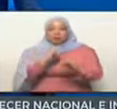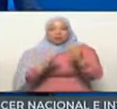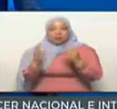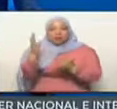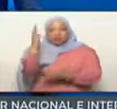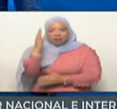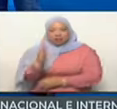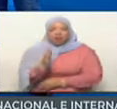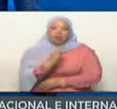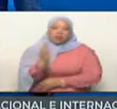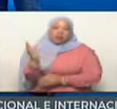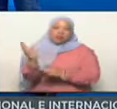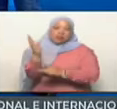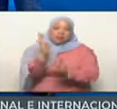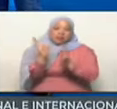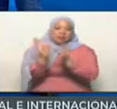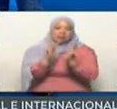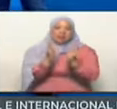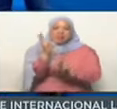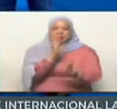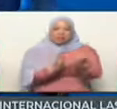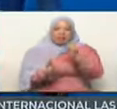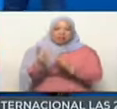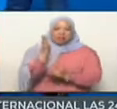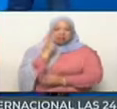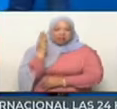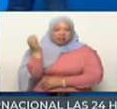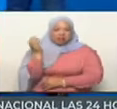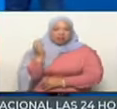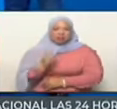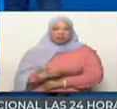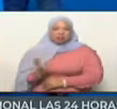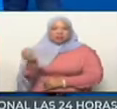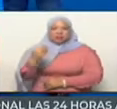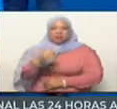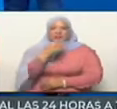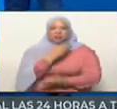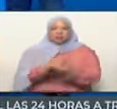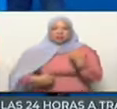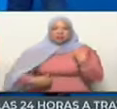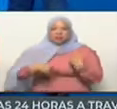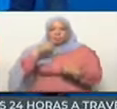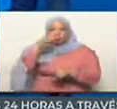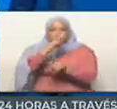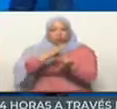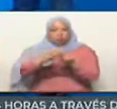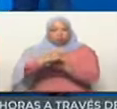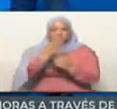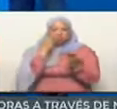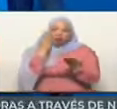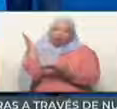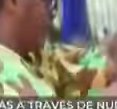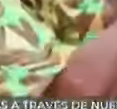la ciencia. Y seguimos avanzando. Vamos al segmento con Maduro Más Cultura. Adelante.